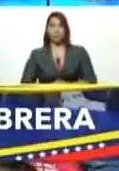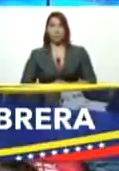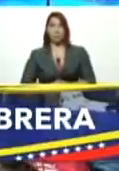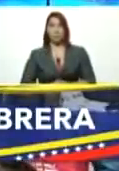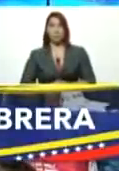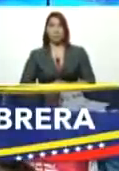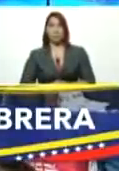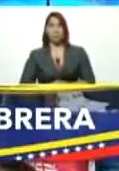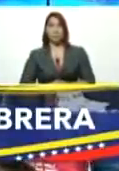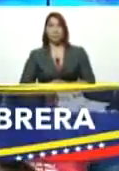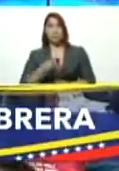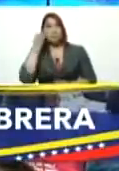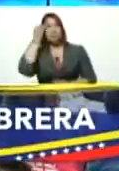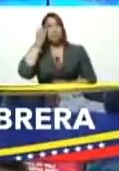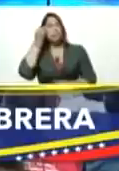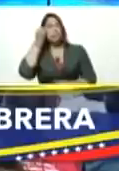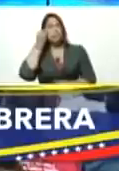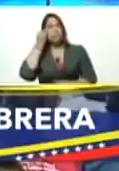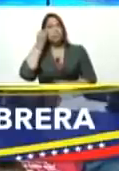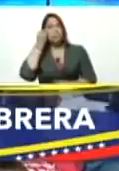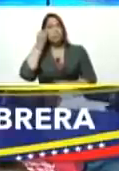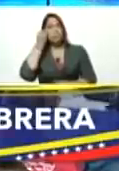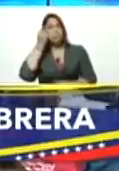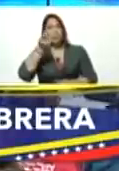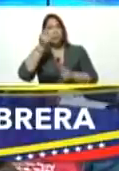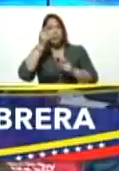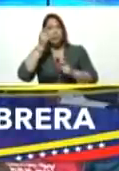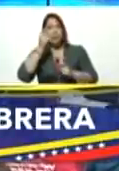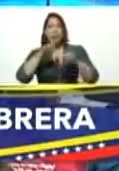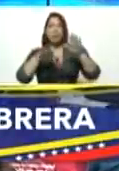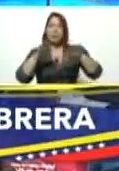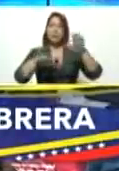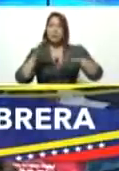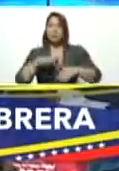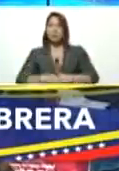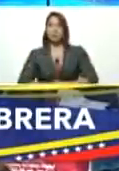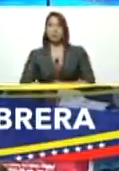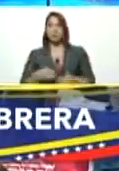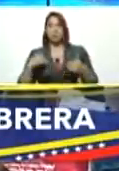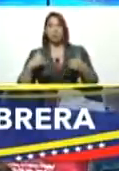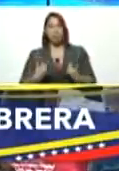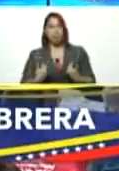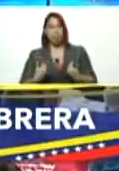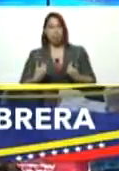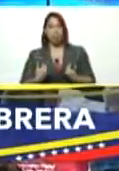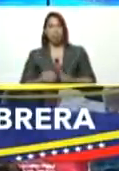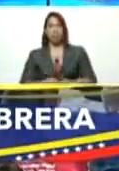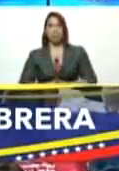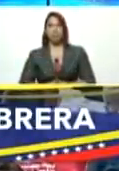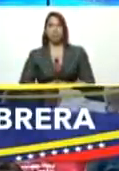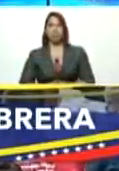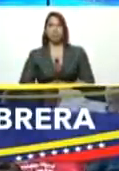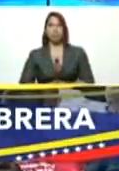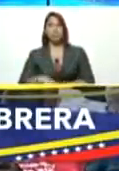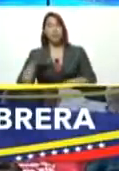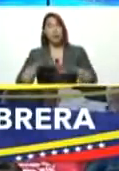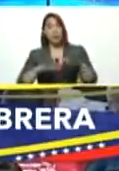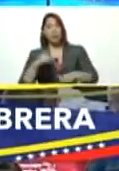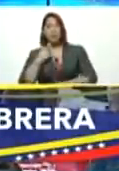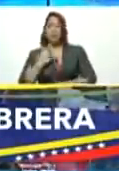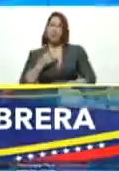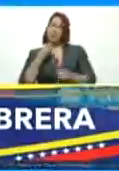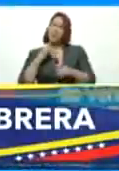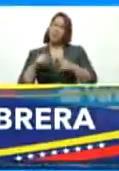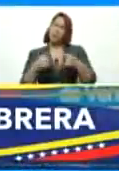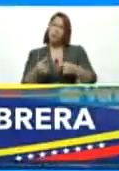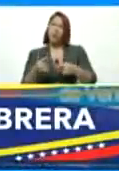concentrados a veces están cansados y a veces dicen bueno